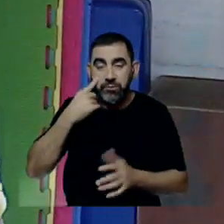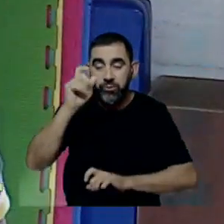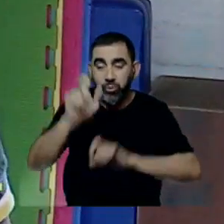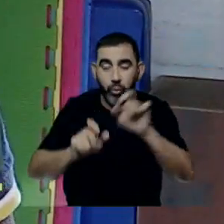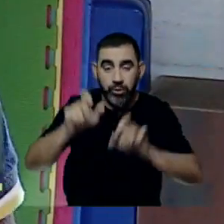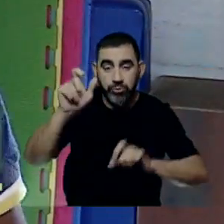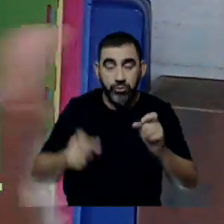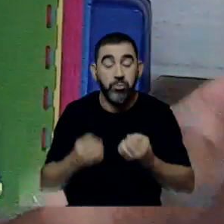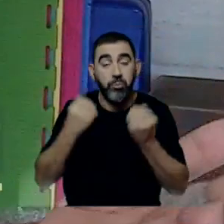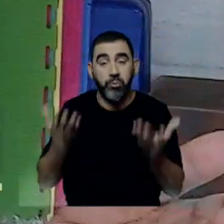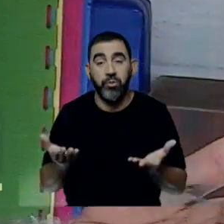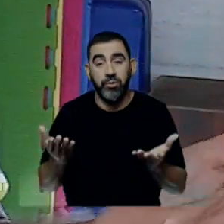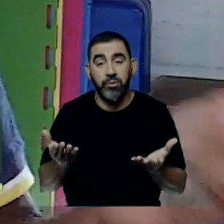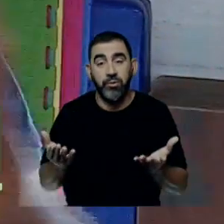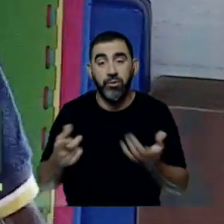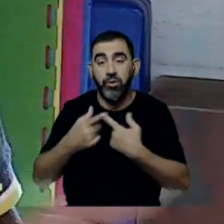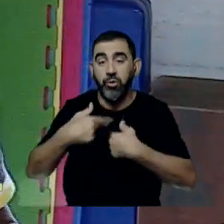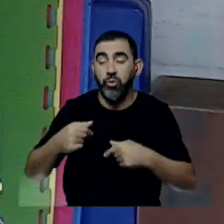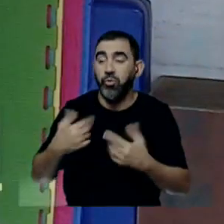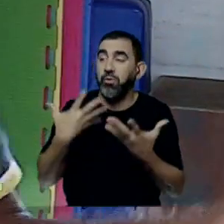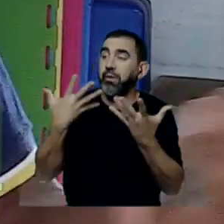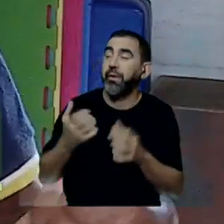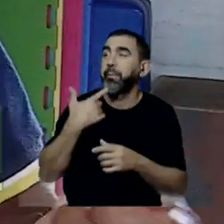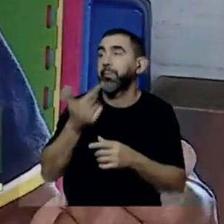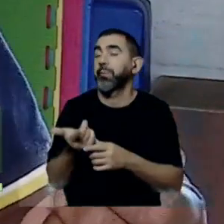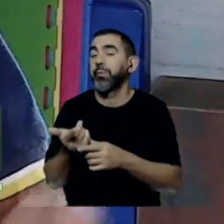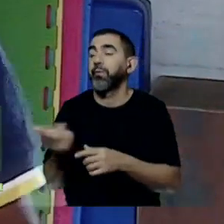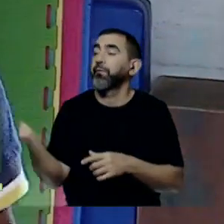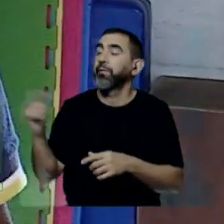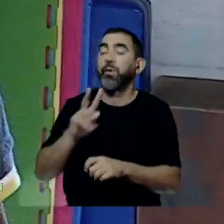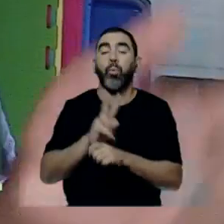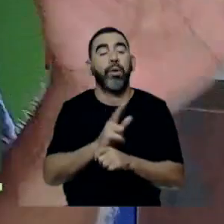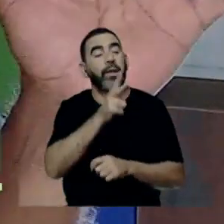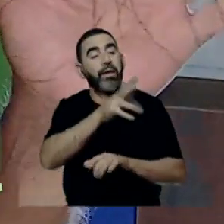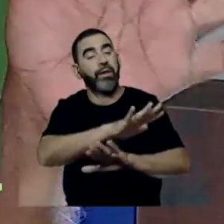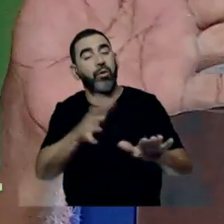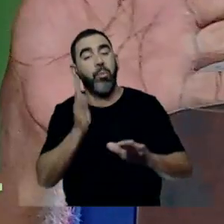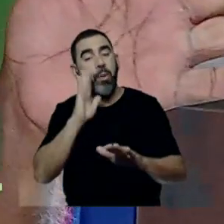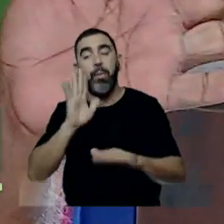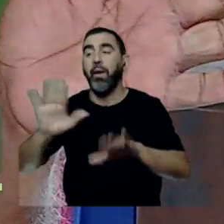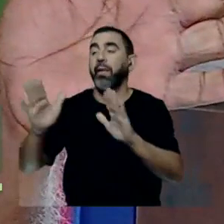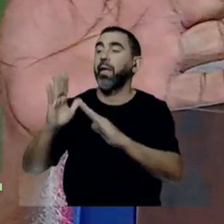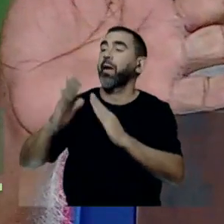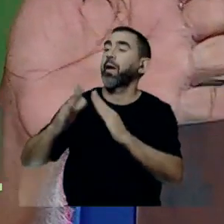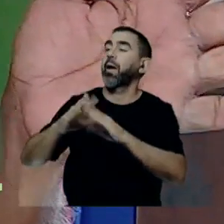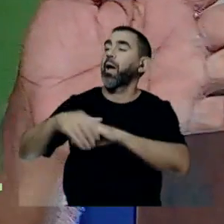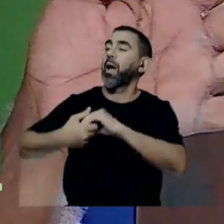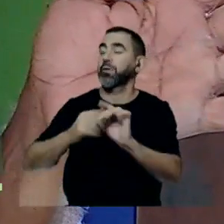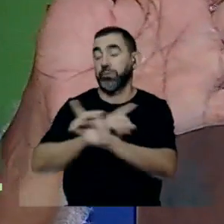personas, porque no es que nosotros nos antojemos de que vengan y cuiden a los niños y la madre se quedan lavándose las manos,